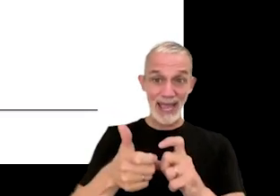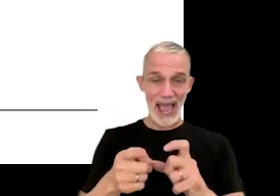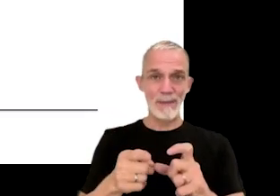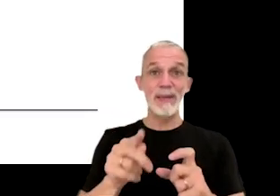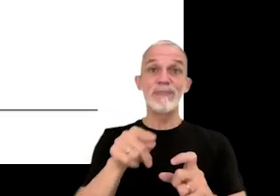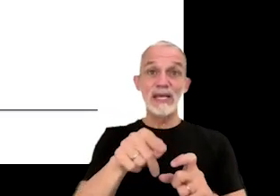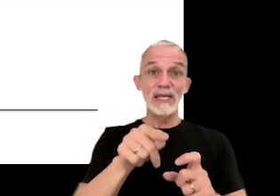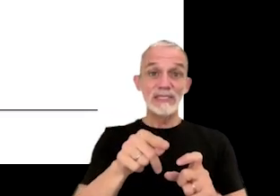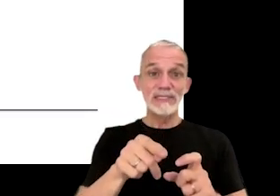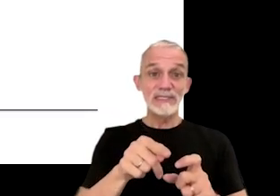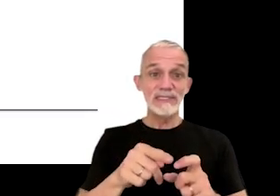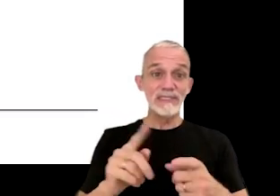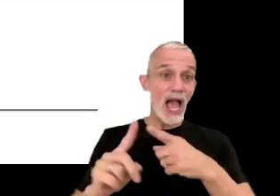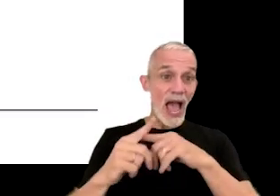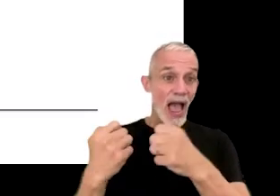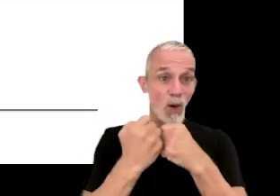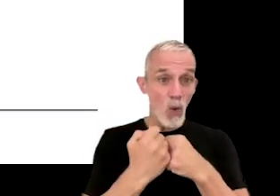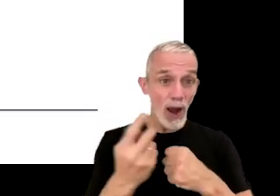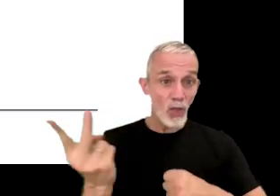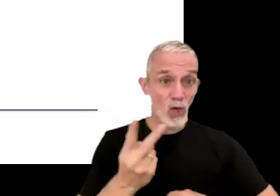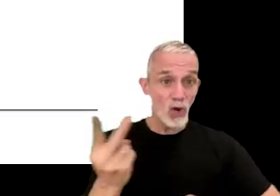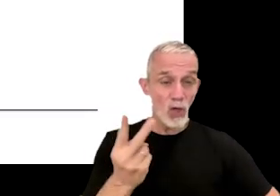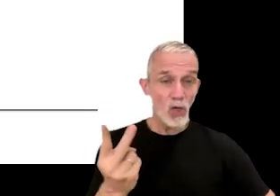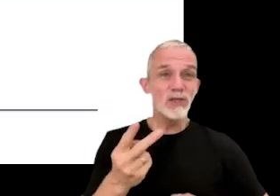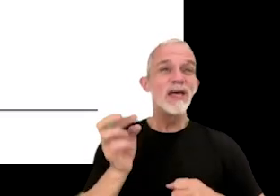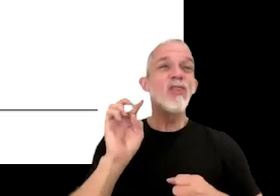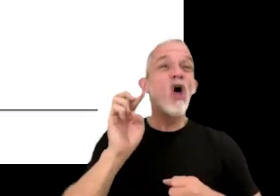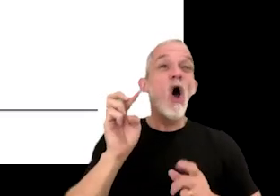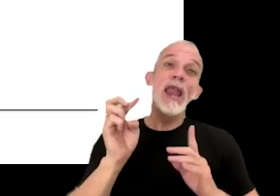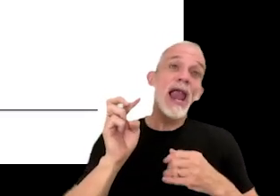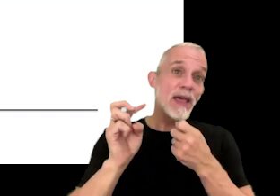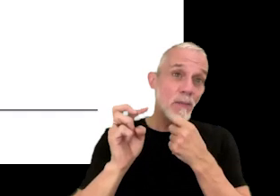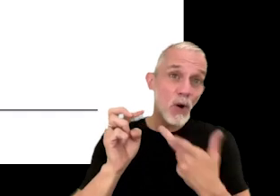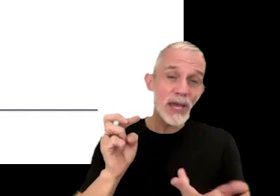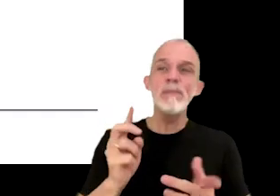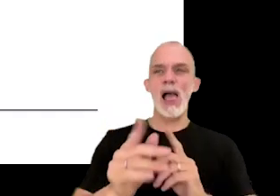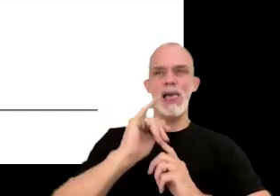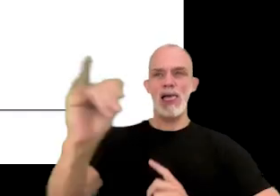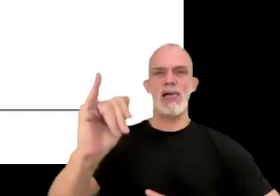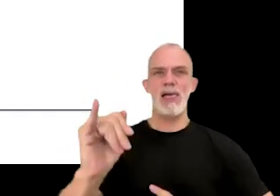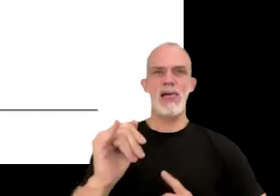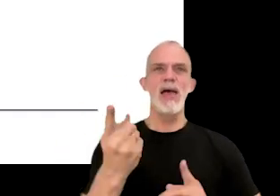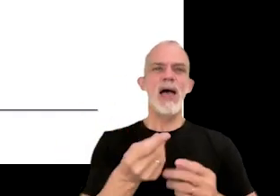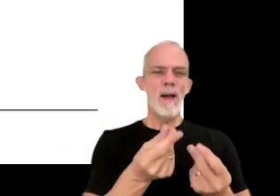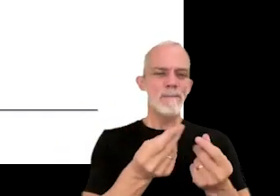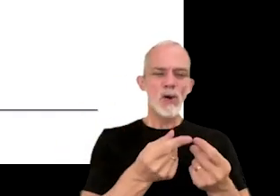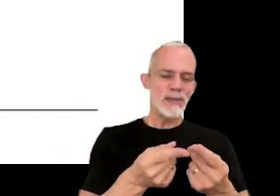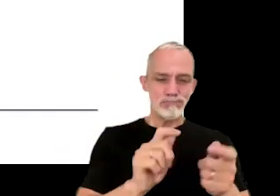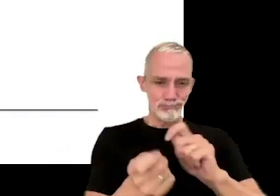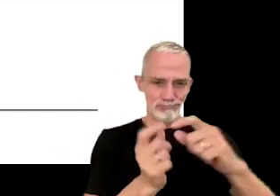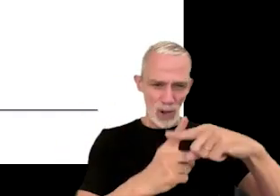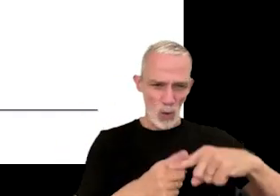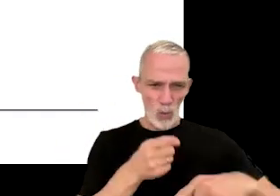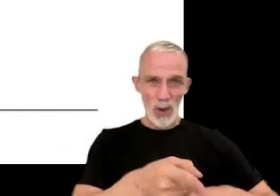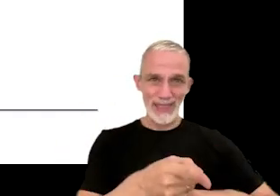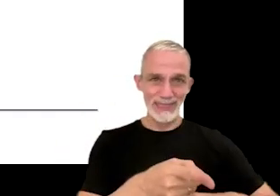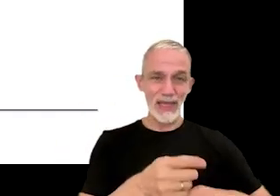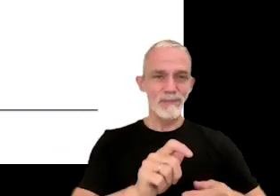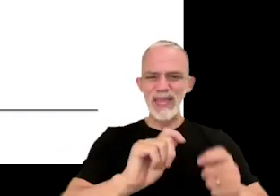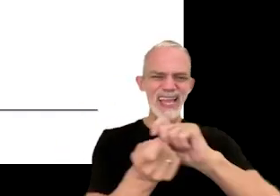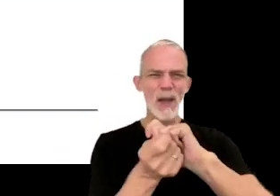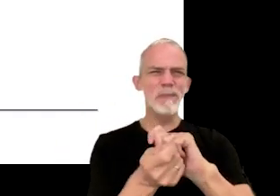está concertada en moneda extranjera, deberá informarse en moneda de curso legal y la